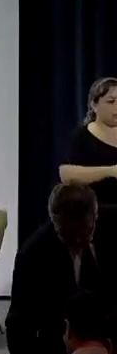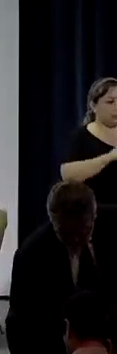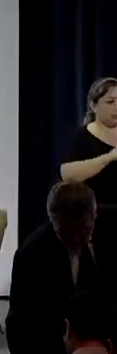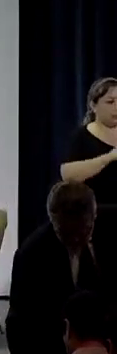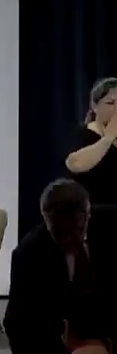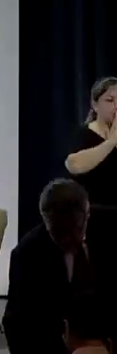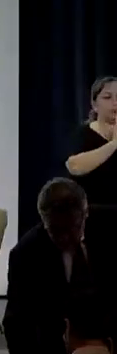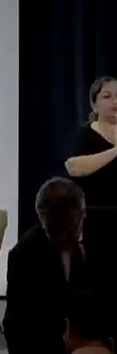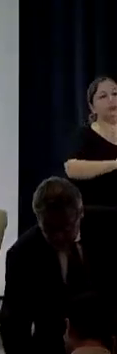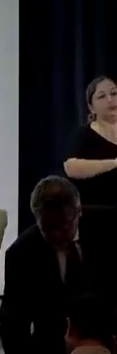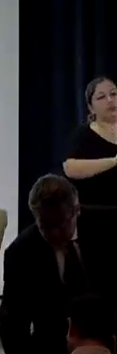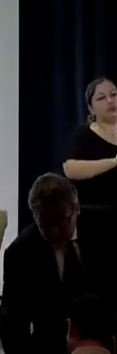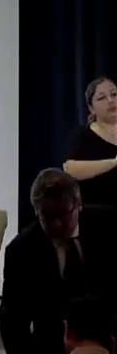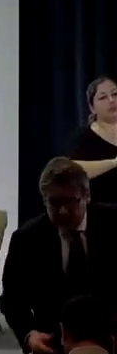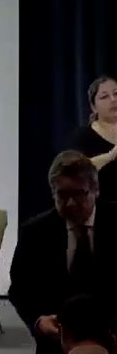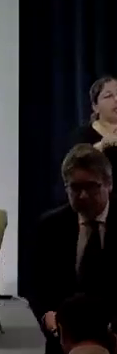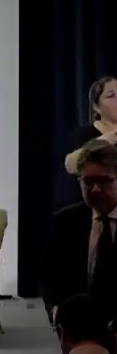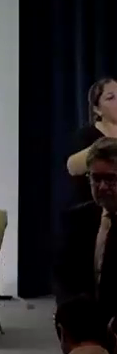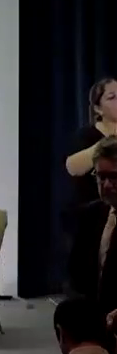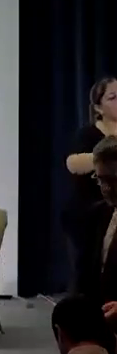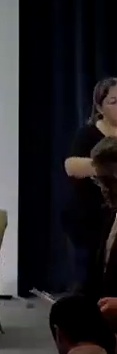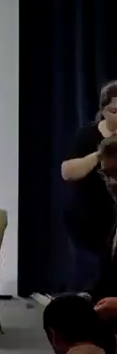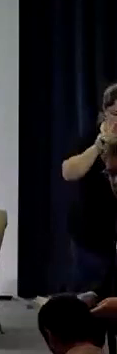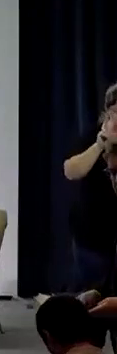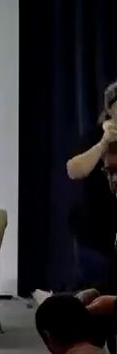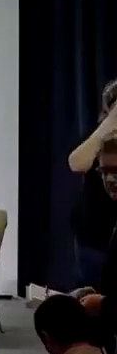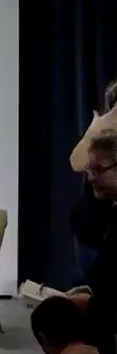Los avances en inteligencia artificial